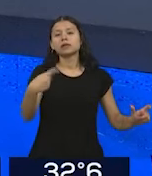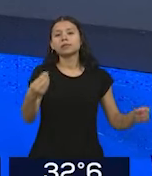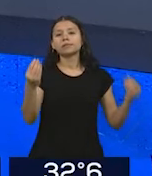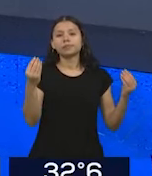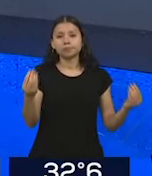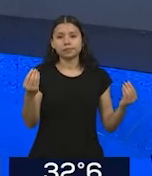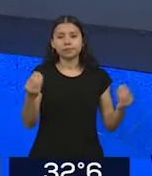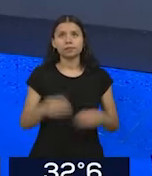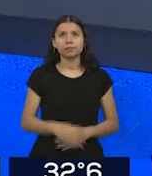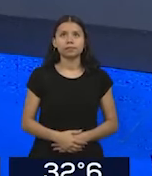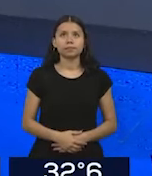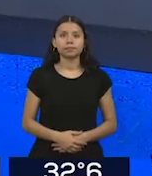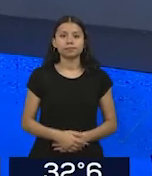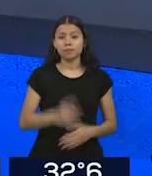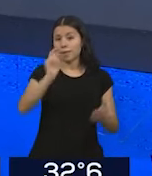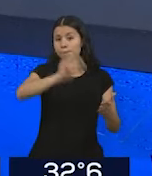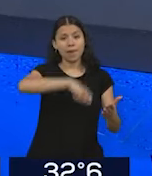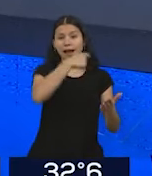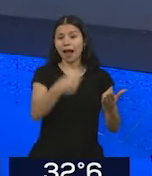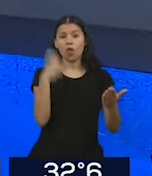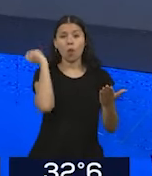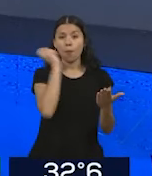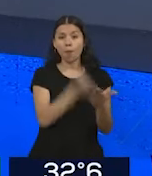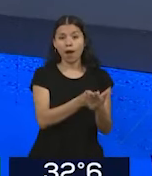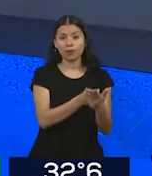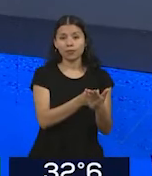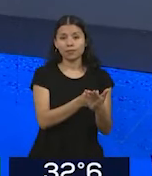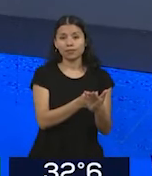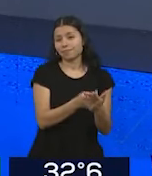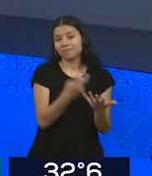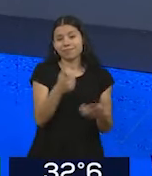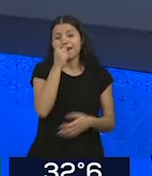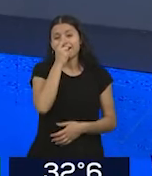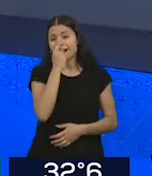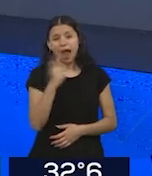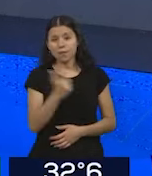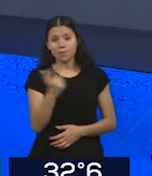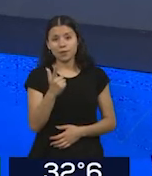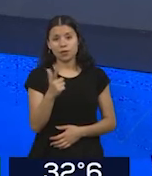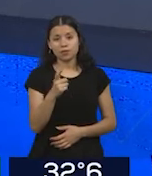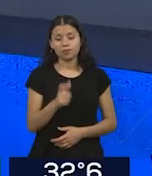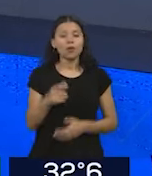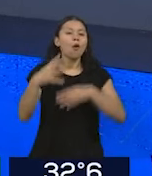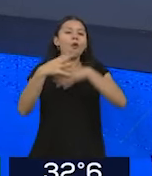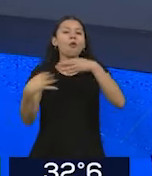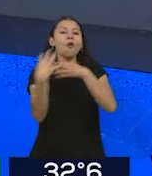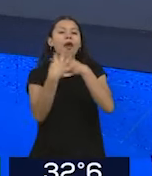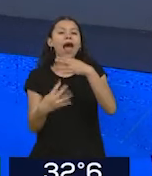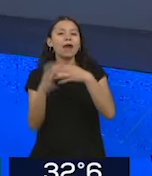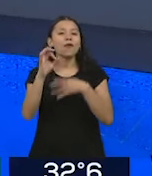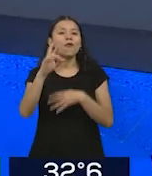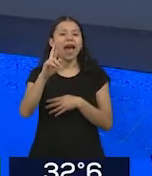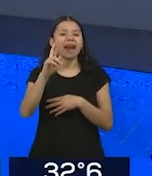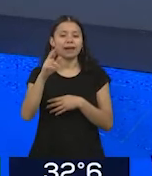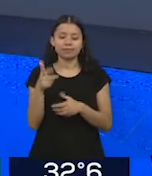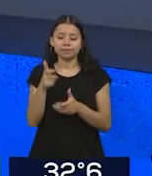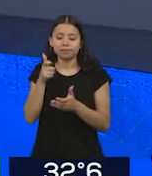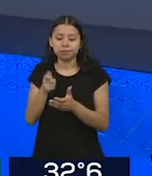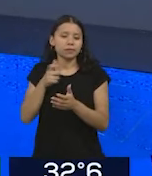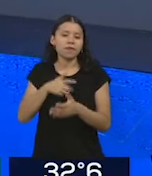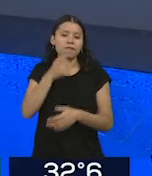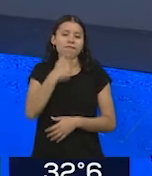utilizar el sistema de Mercado Pago. Sistema rápido, escanear de alguna manera el QR, pero hay otras personas que